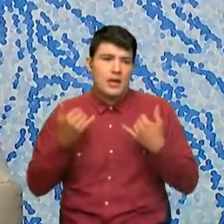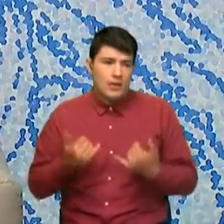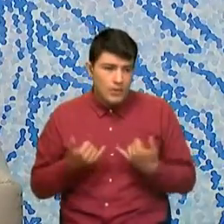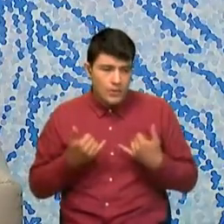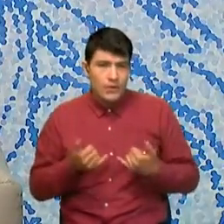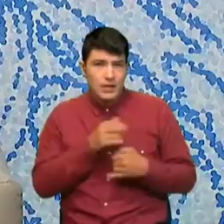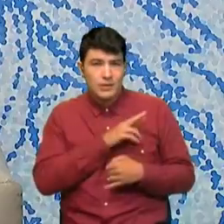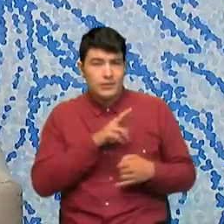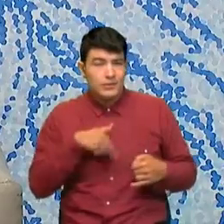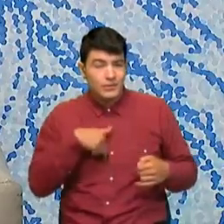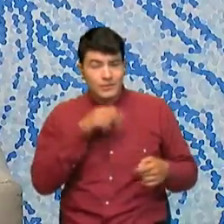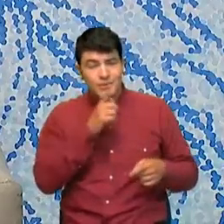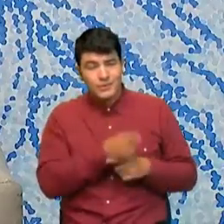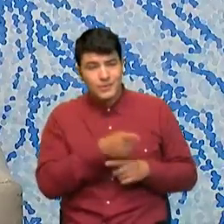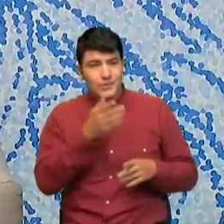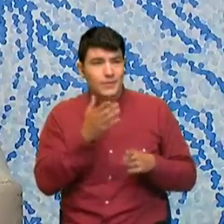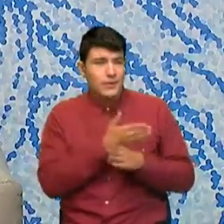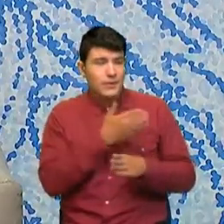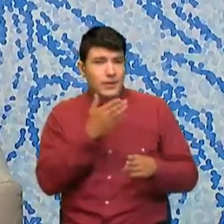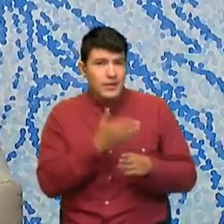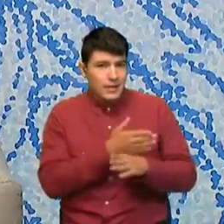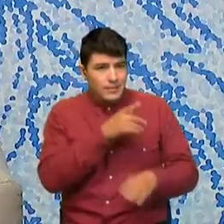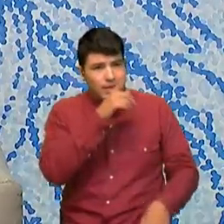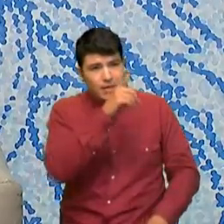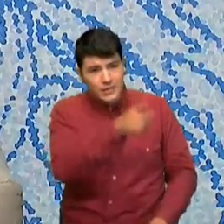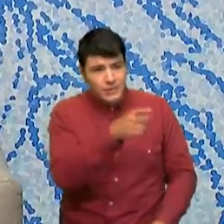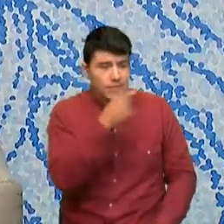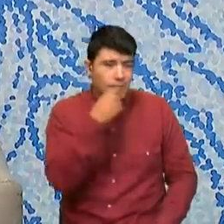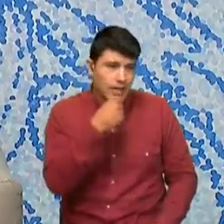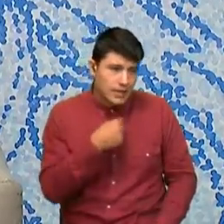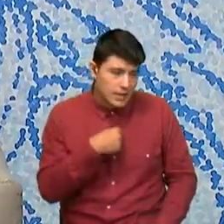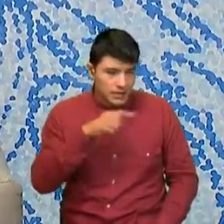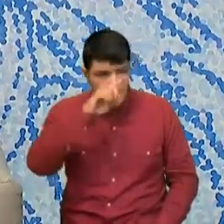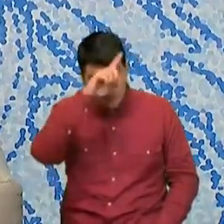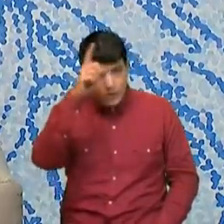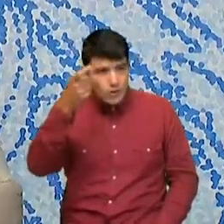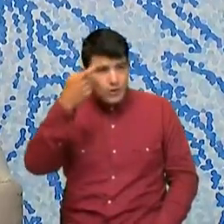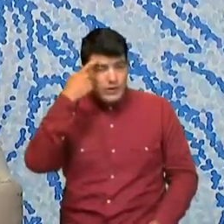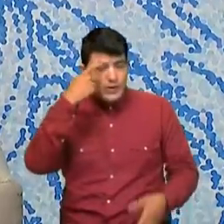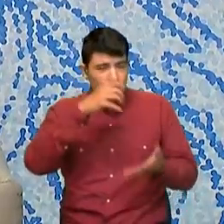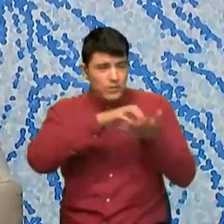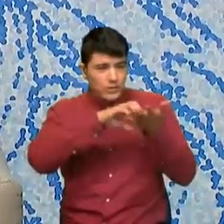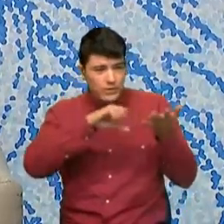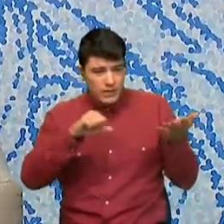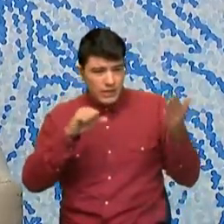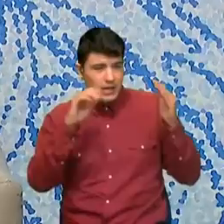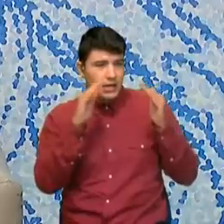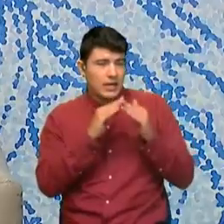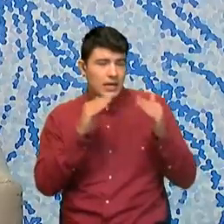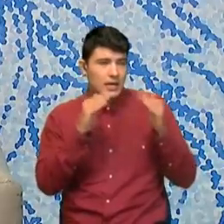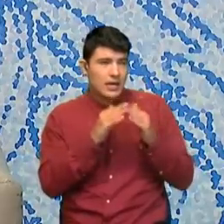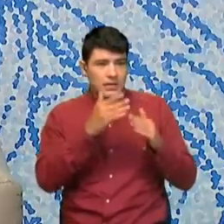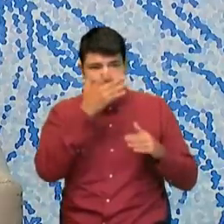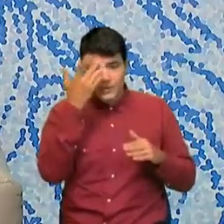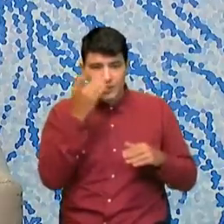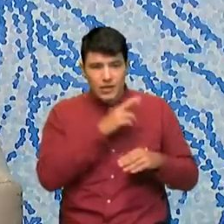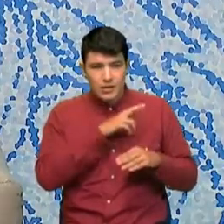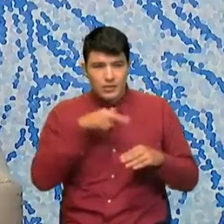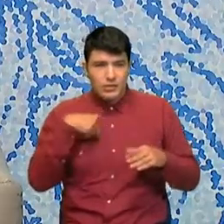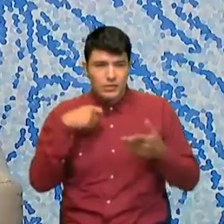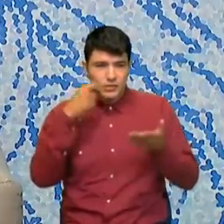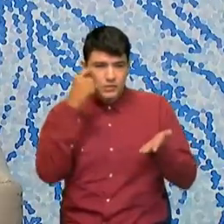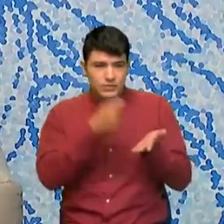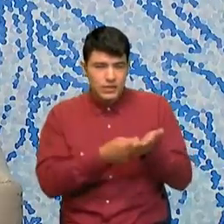en ese problema de que me dicen que el gobierno nos quita la casa porque estamos pagando impuesto a nombre